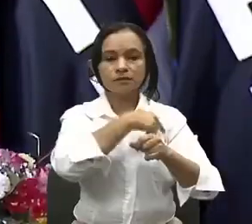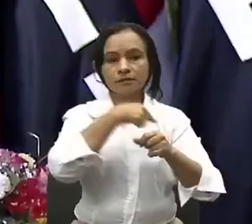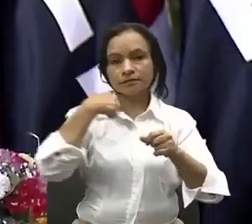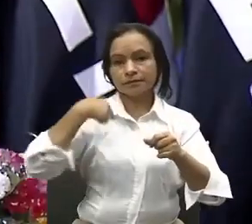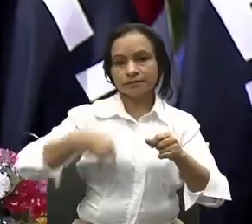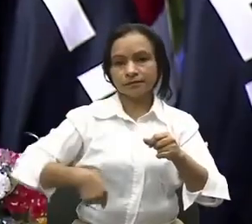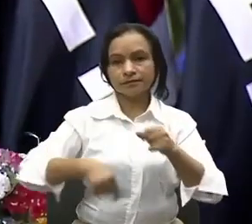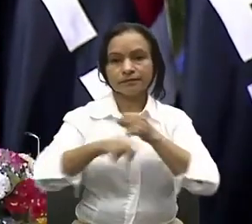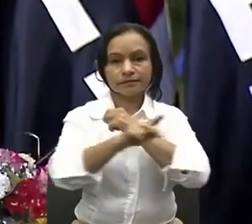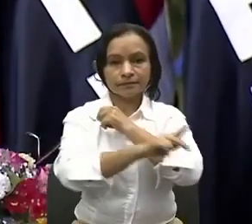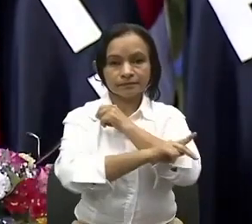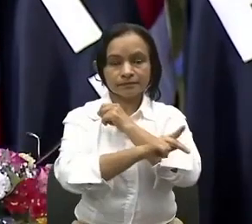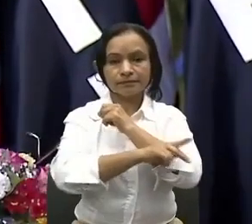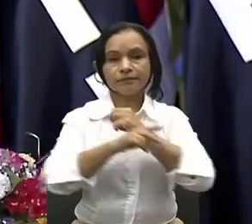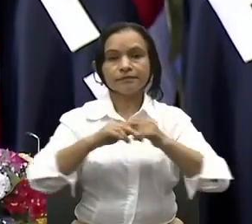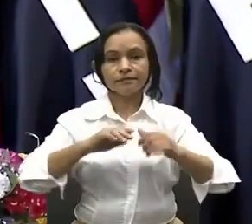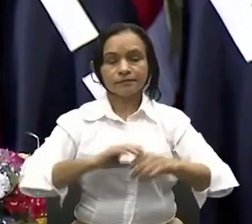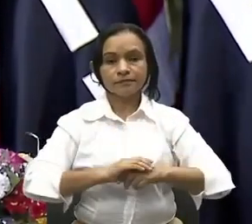China.